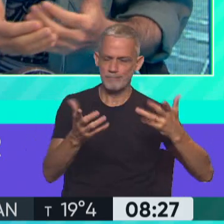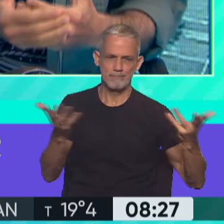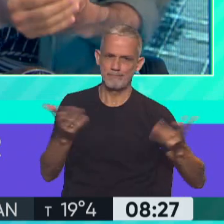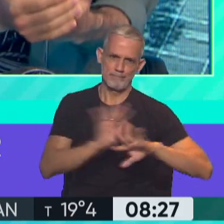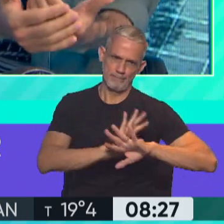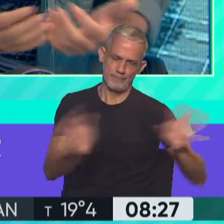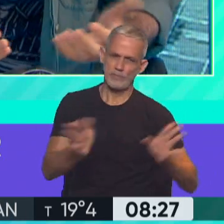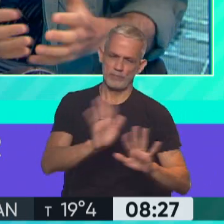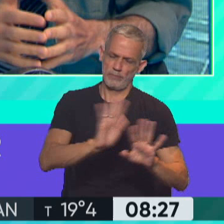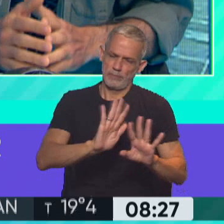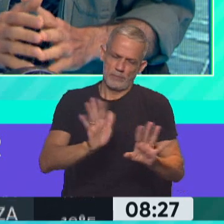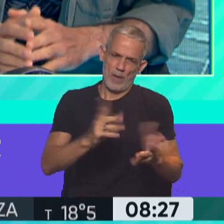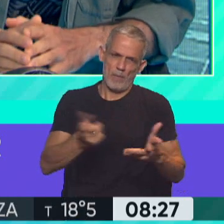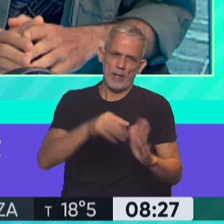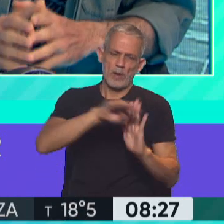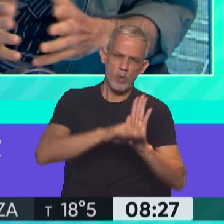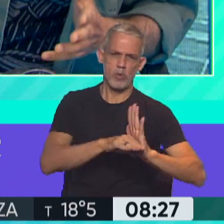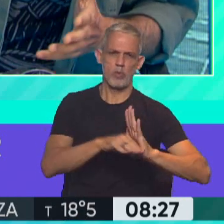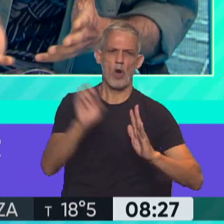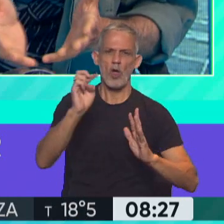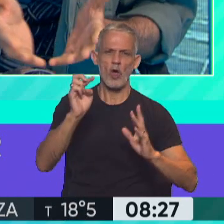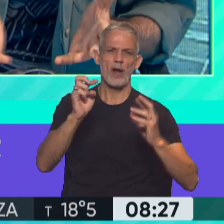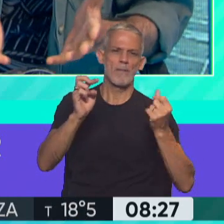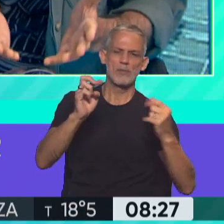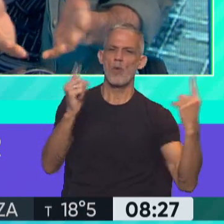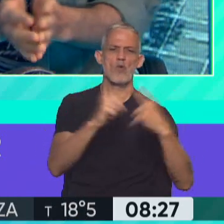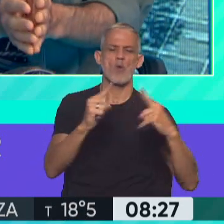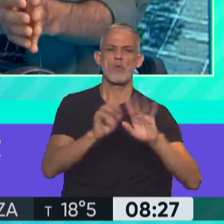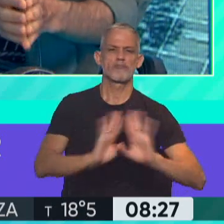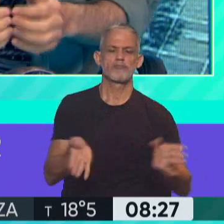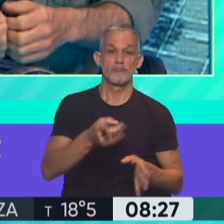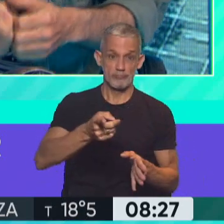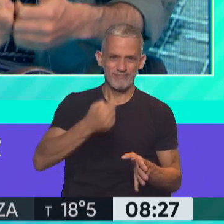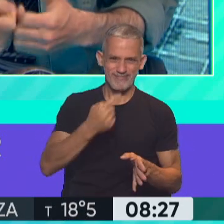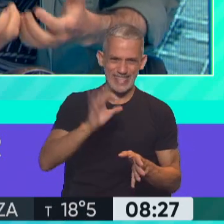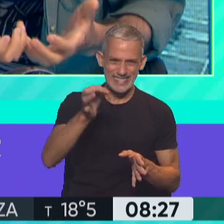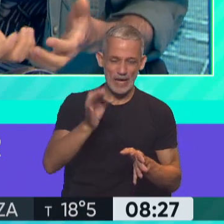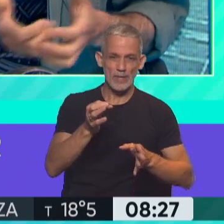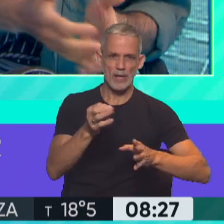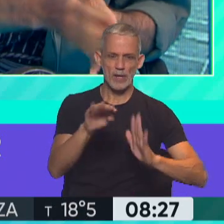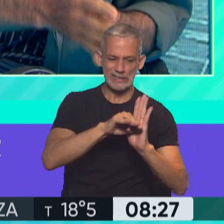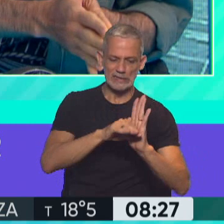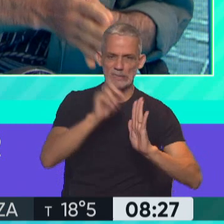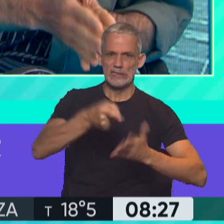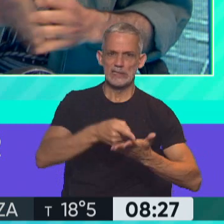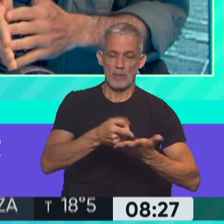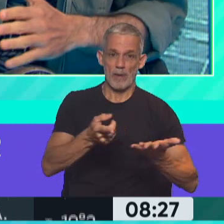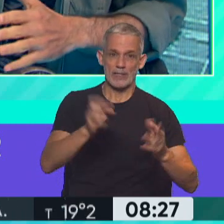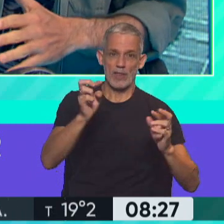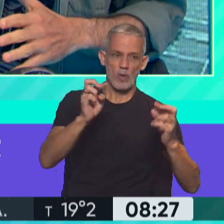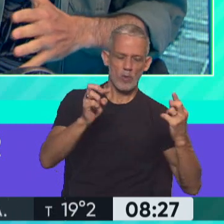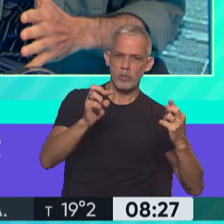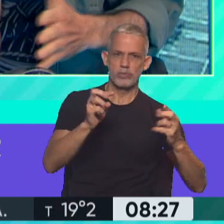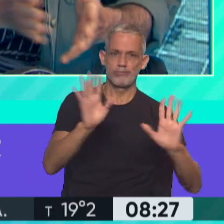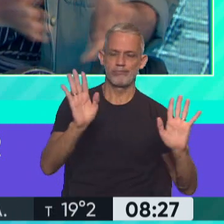insostenibles, entonces tuvieron que aplicar esa medida para controlarlo. Lo que pasa es que sabían que en el momento que se salían de la convertibilidad de la Rúa y Cavallo